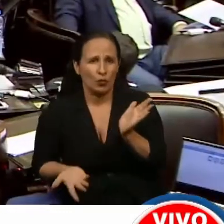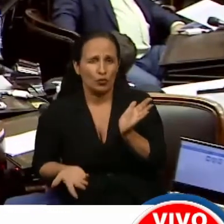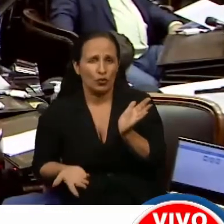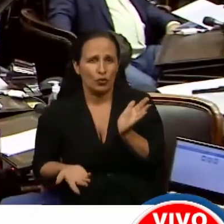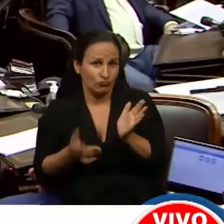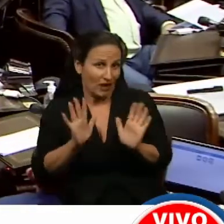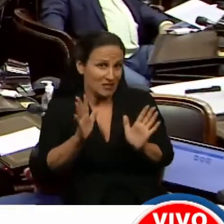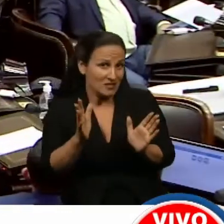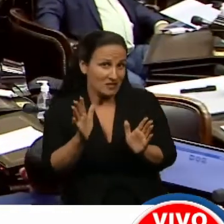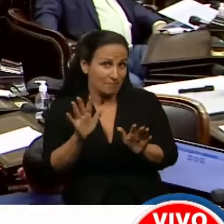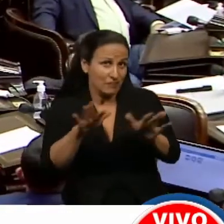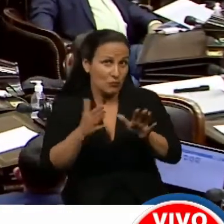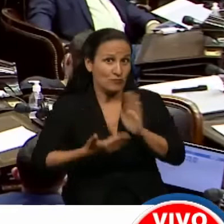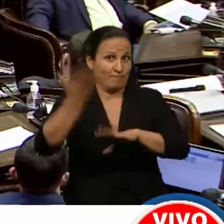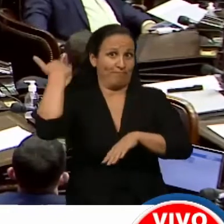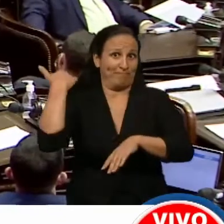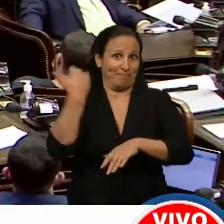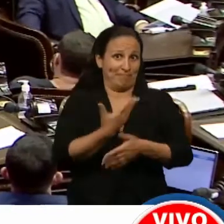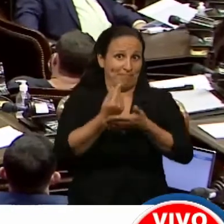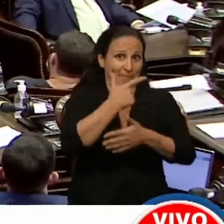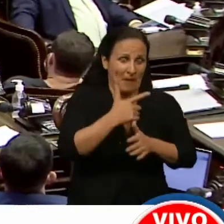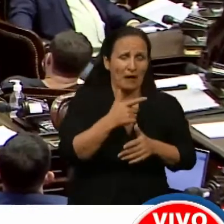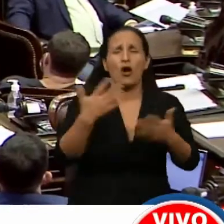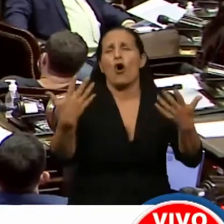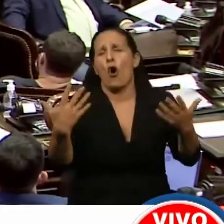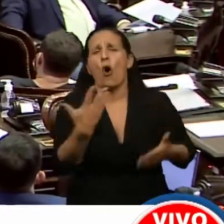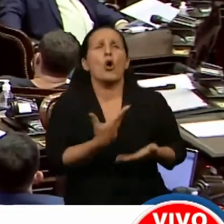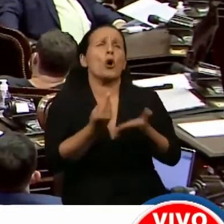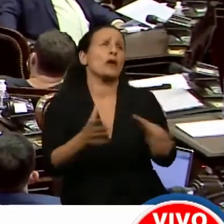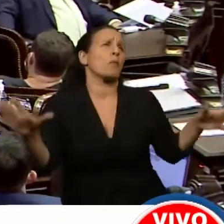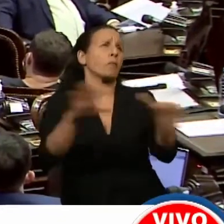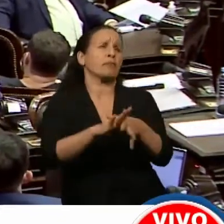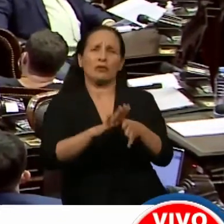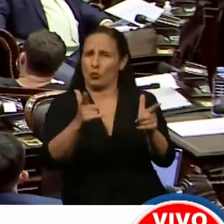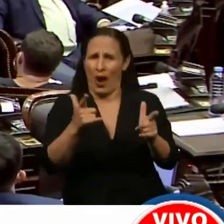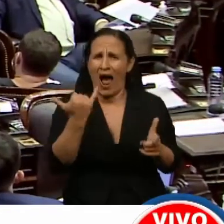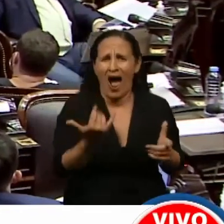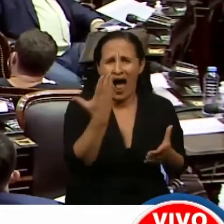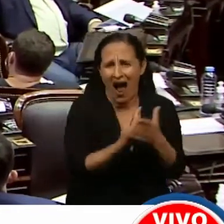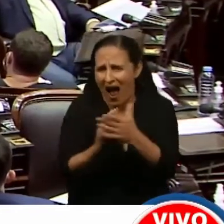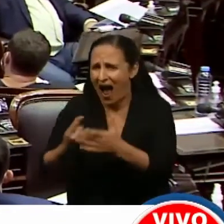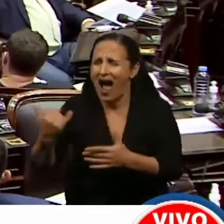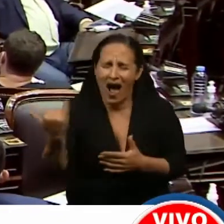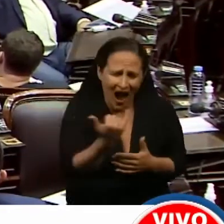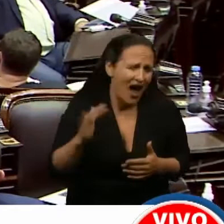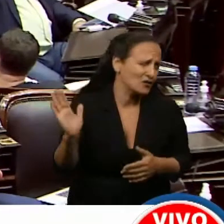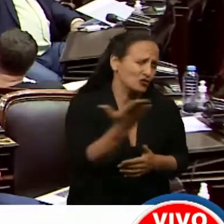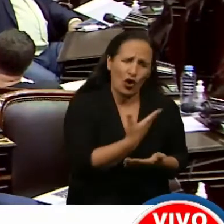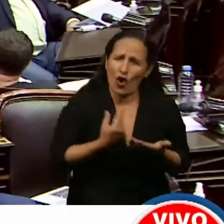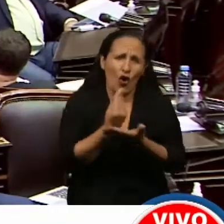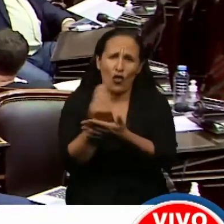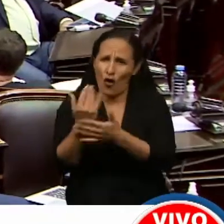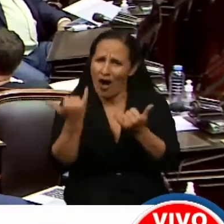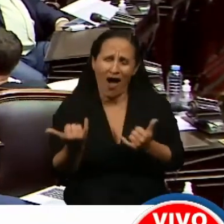Esto fue lo que pasó. Obviamente que no hay gobierno perfecto y todos los gobiernos tienen sus errores, pero creo